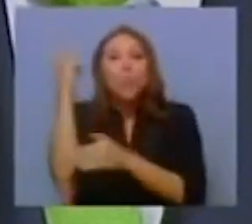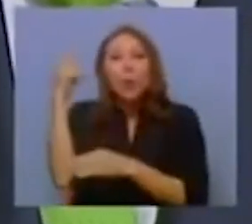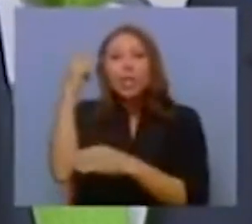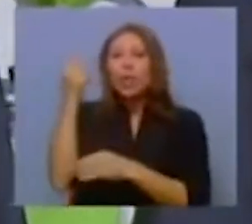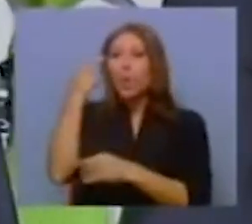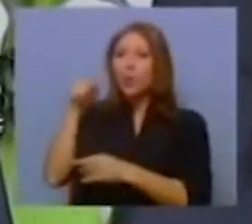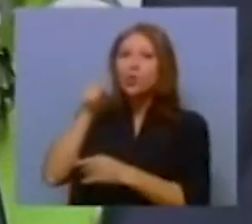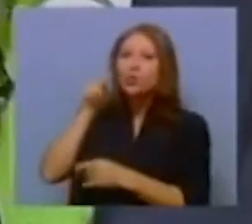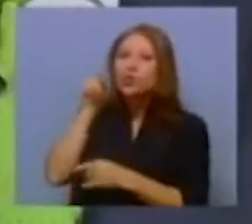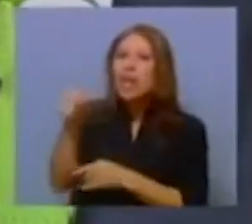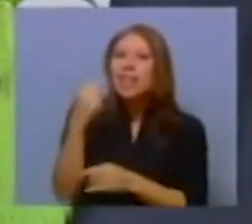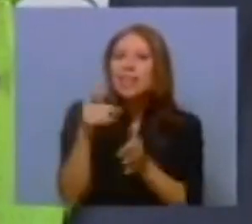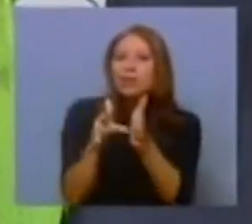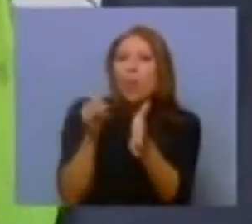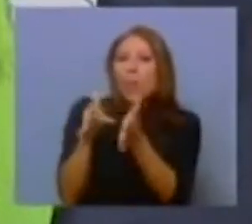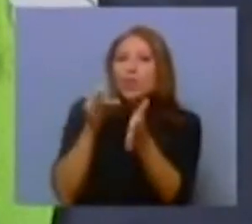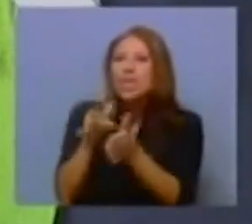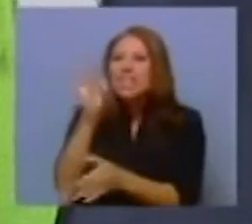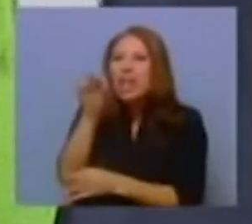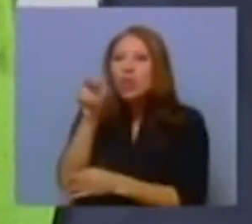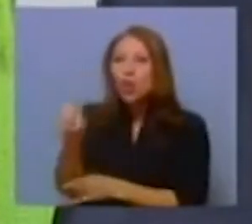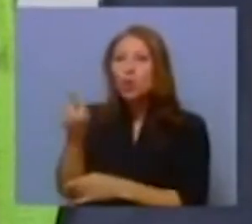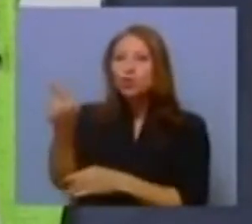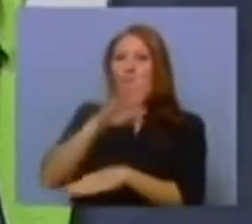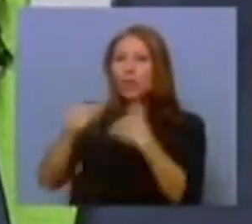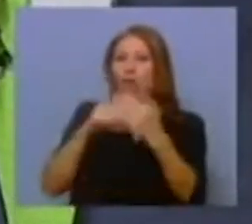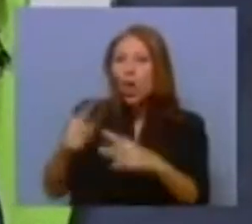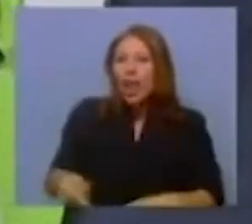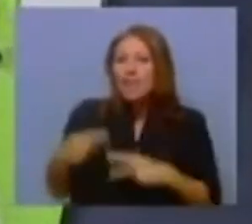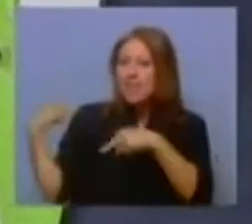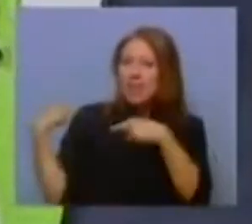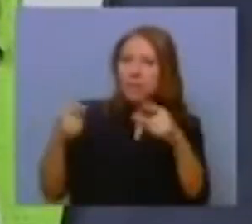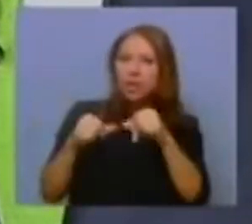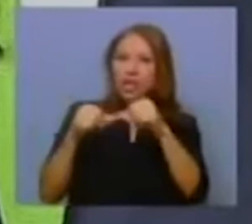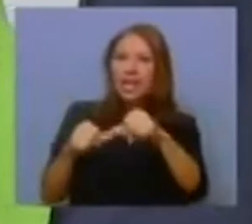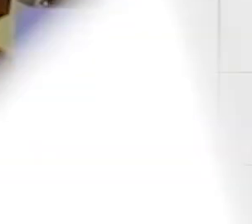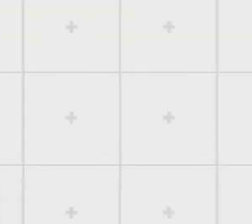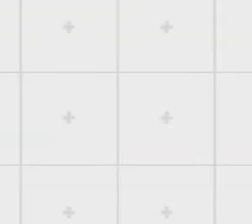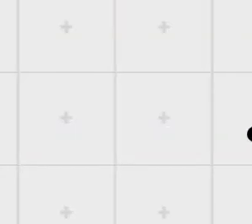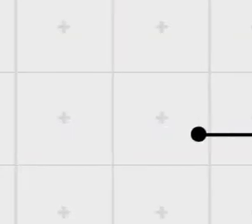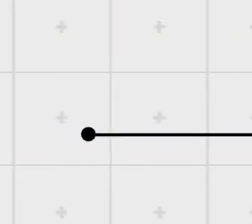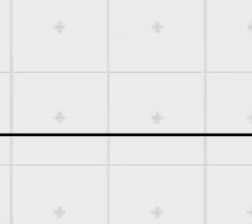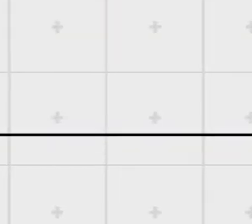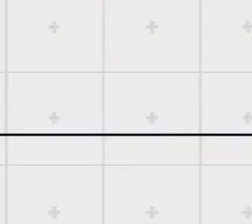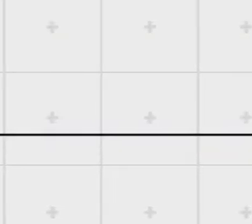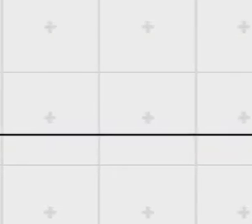usted es un oportunista, Toño, lo ha sido toda la vida y lo seguirá siendo.